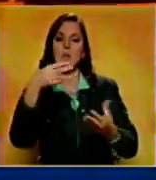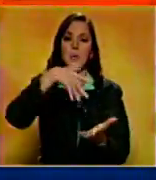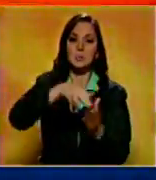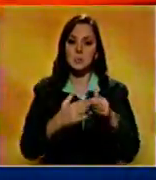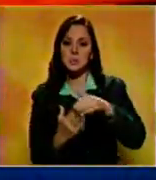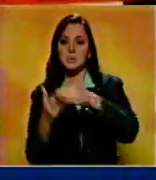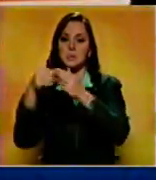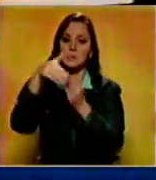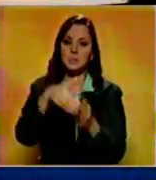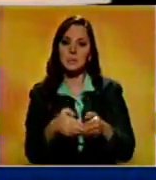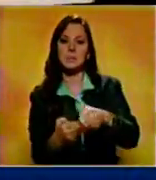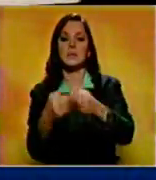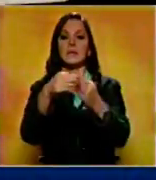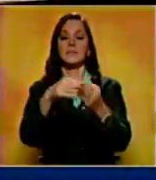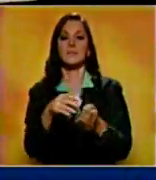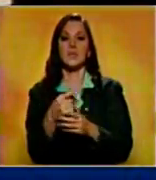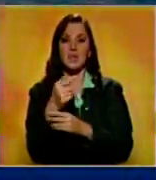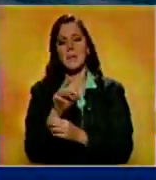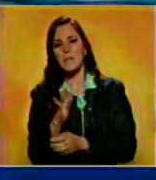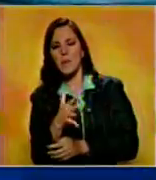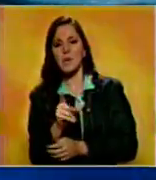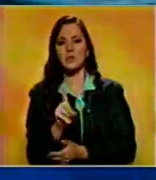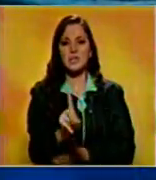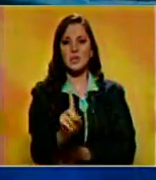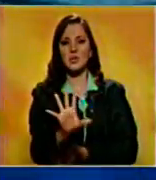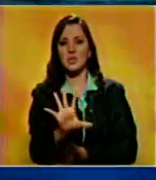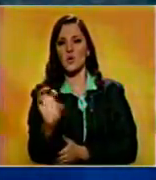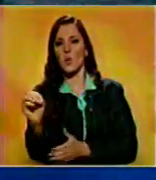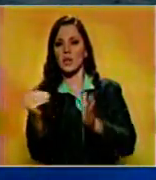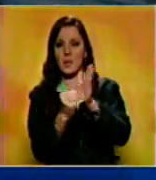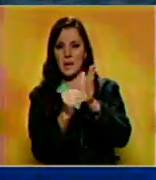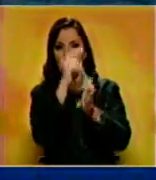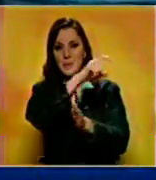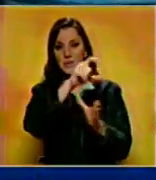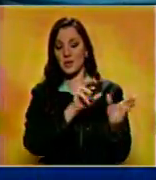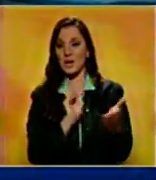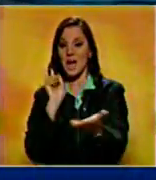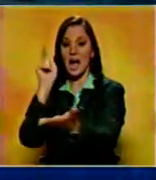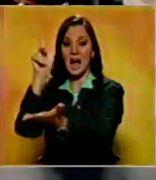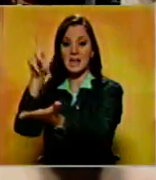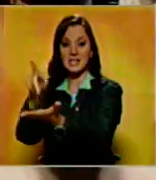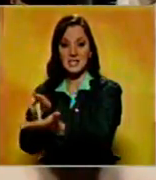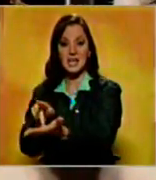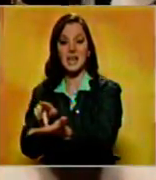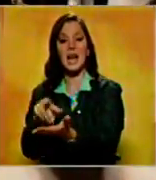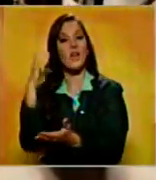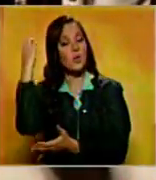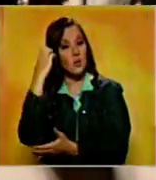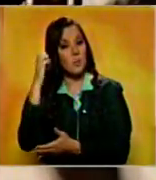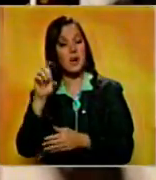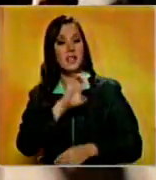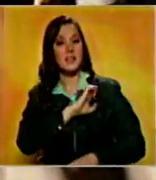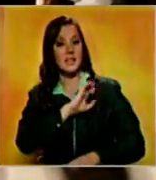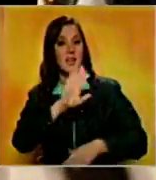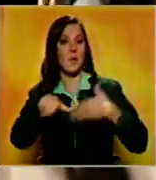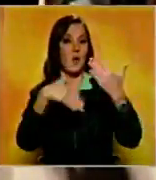internacional para migraciones unos 150,000 inmigrantes han llegado a Europa entre enero y Julio de este